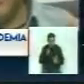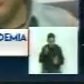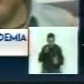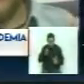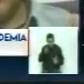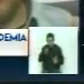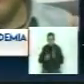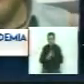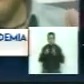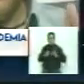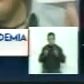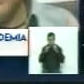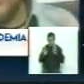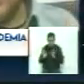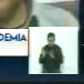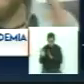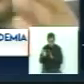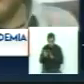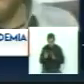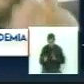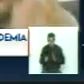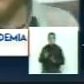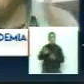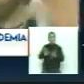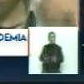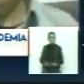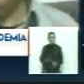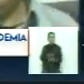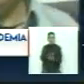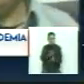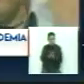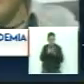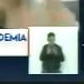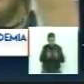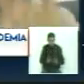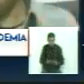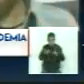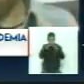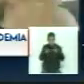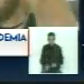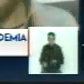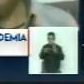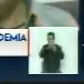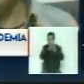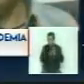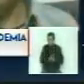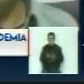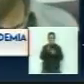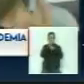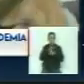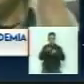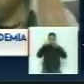en el Ministerio de Salud. Tiene que estar la gente tranquila, serena, cumpliendo la normativa, las medidas de